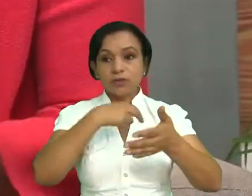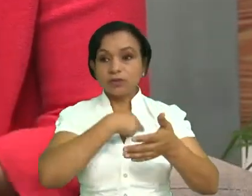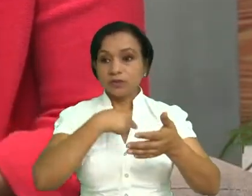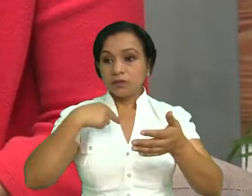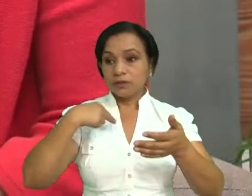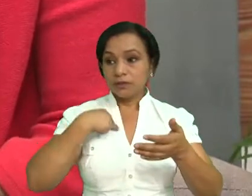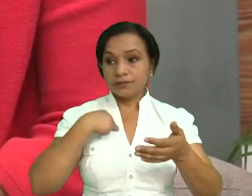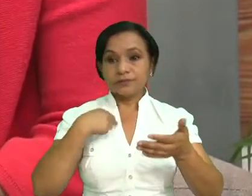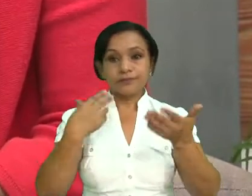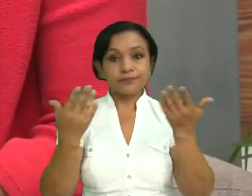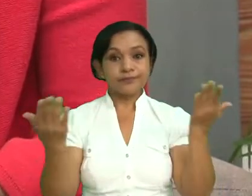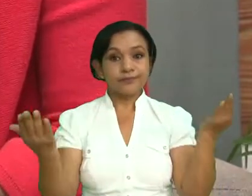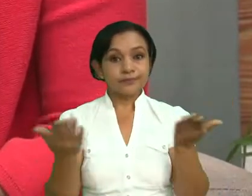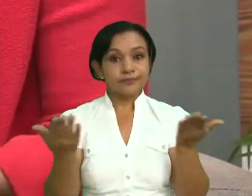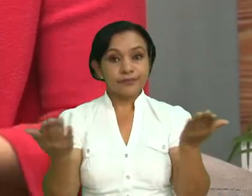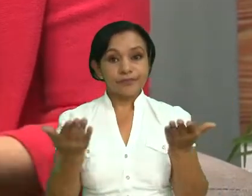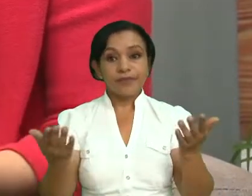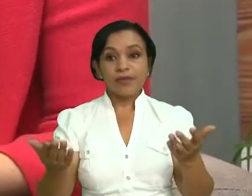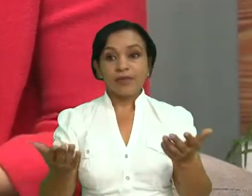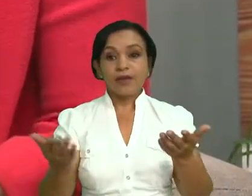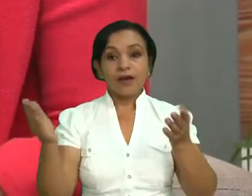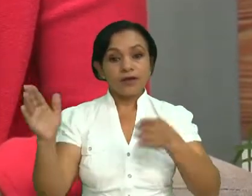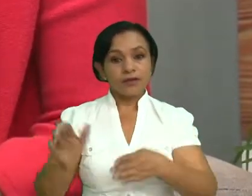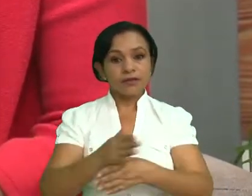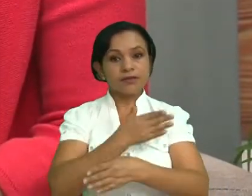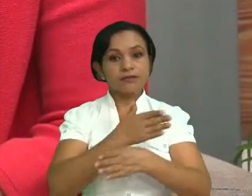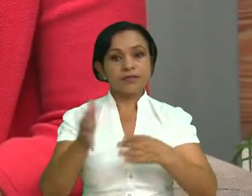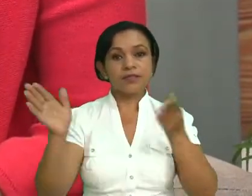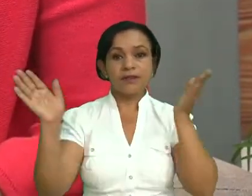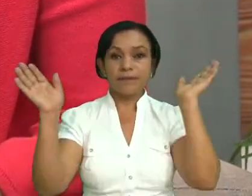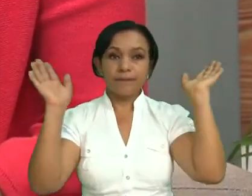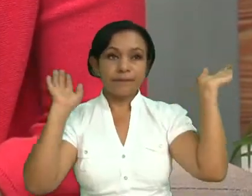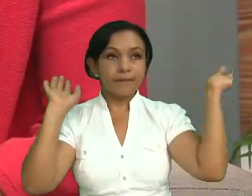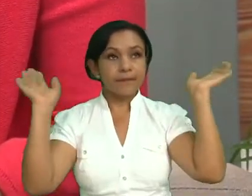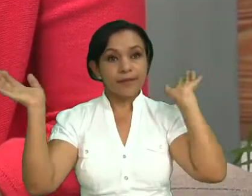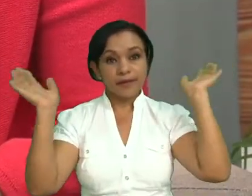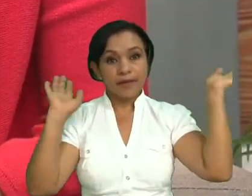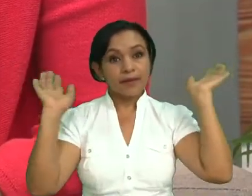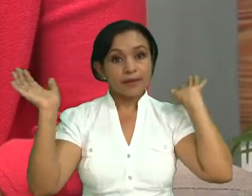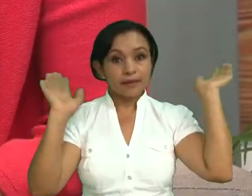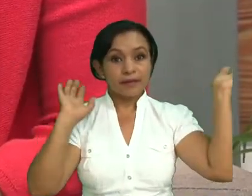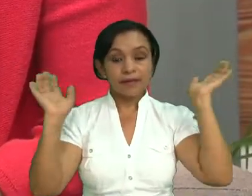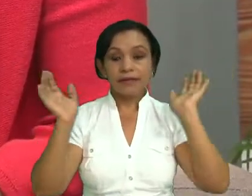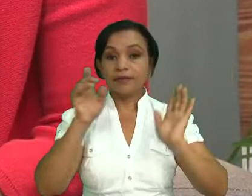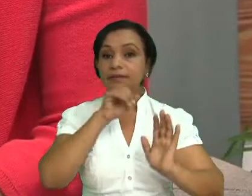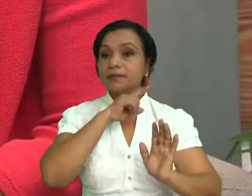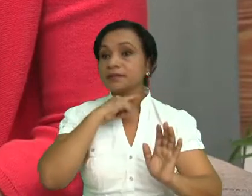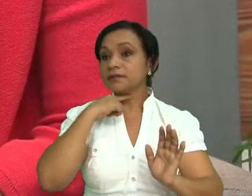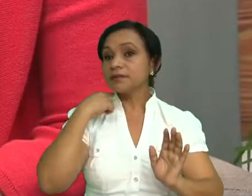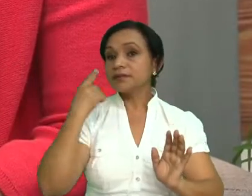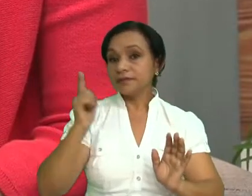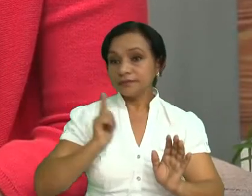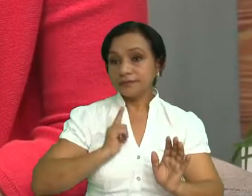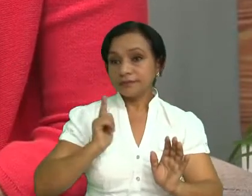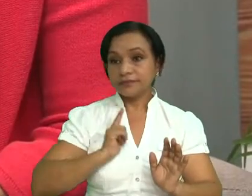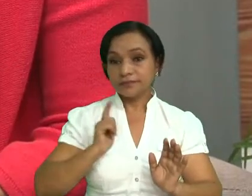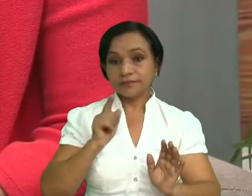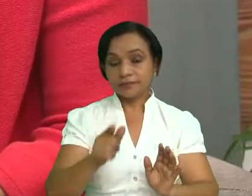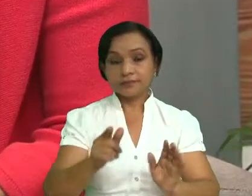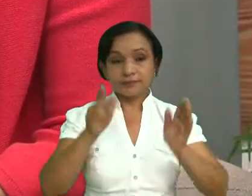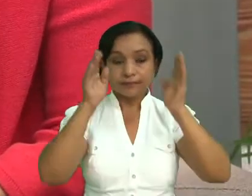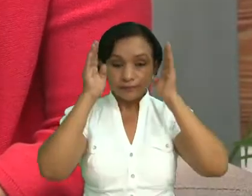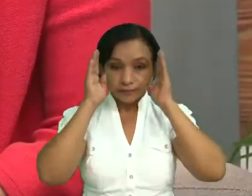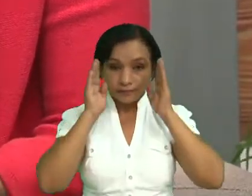a través de los mercados, en los mercados, y efectivamente ahí tenemos nosotros una